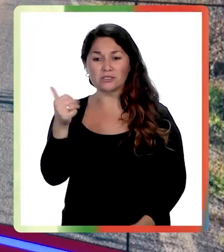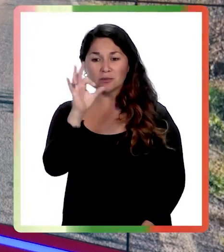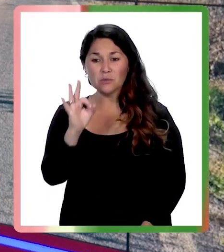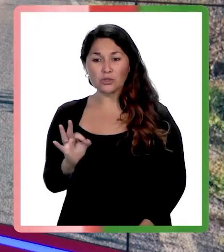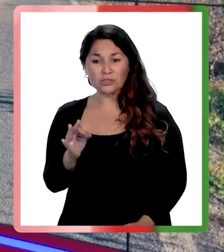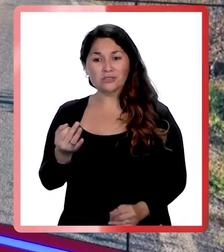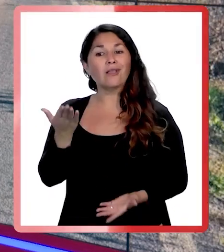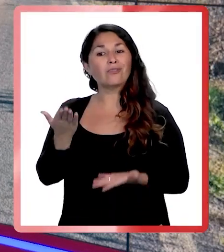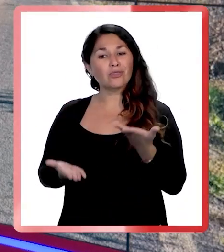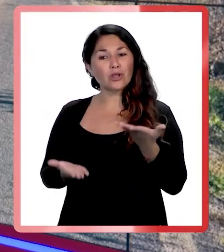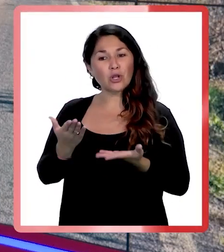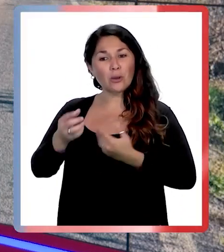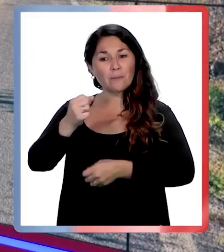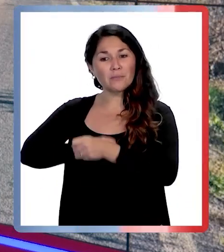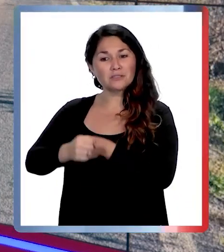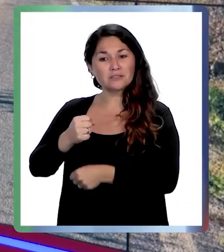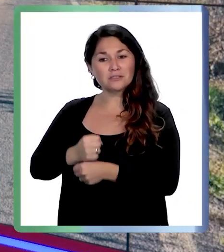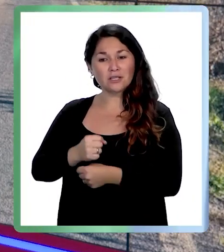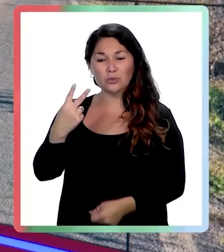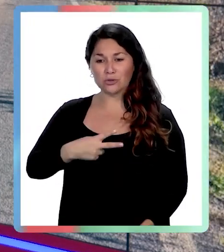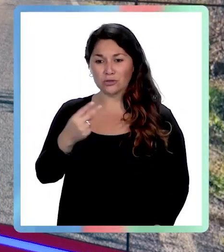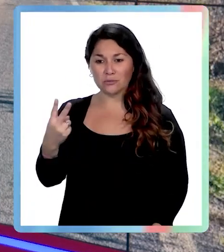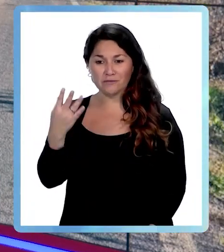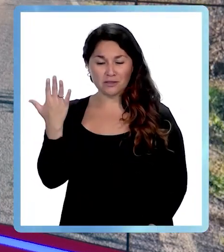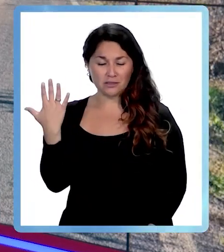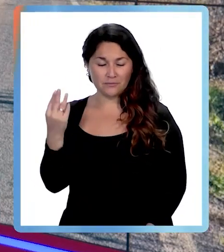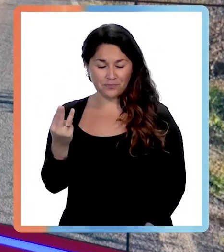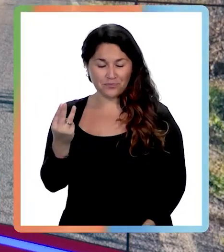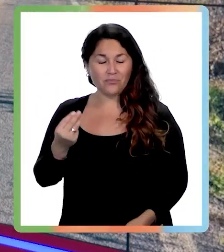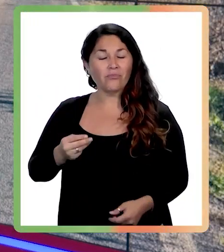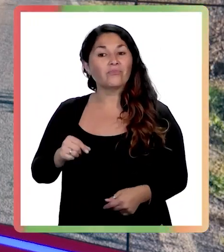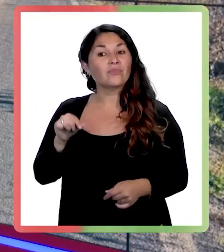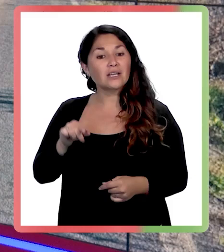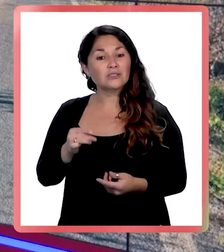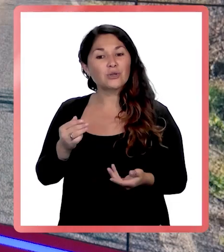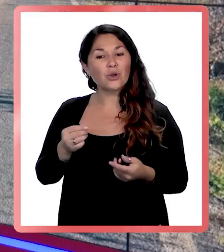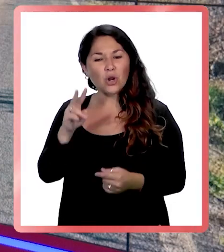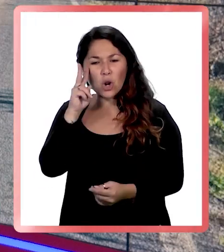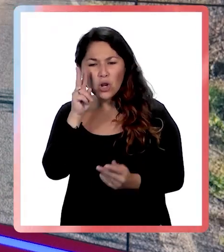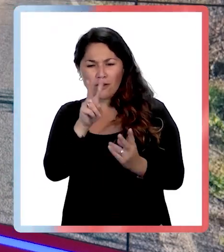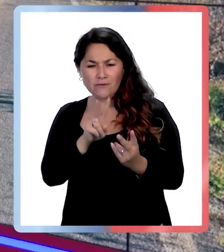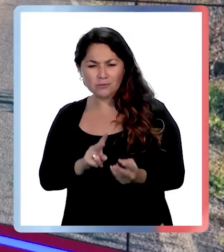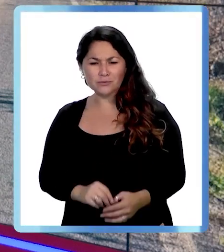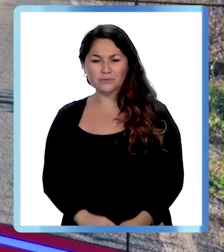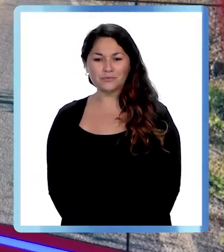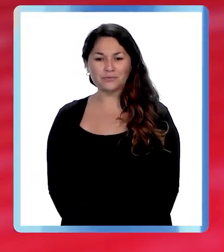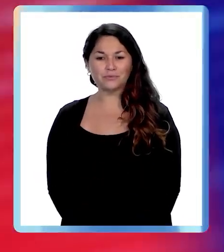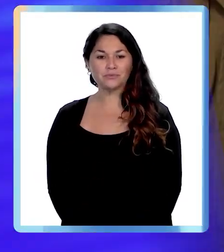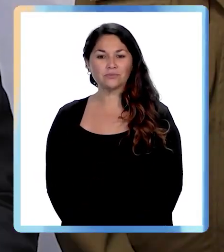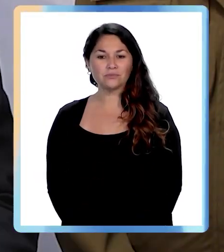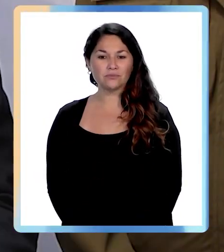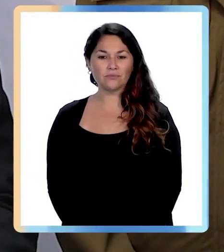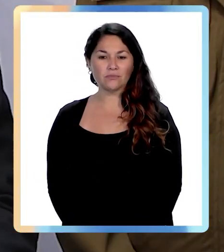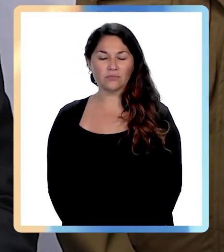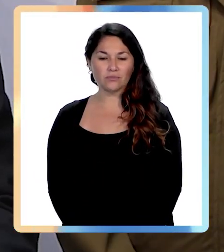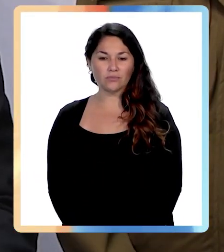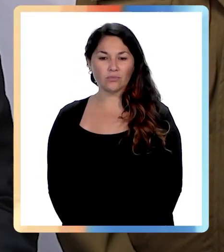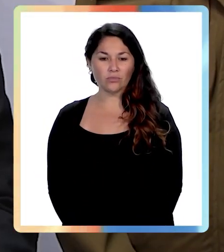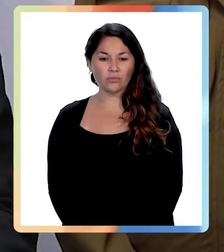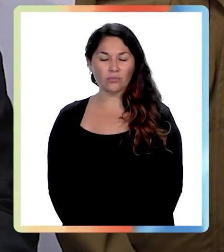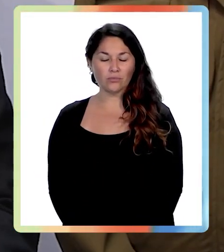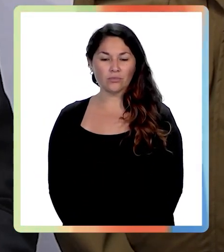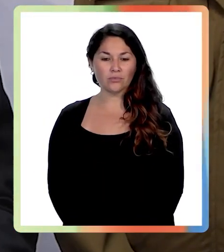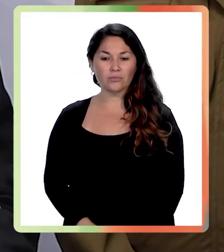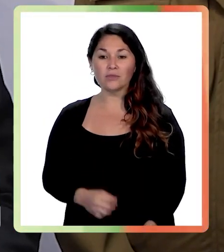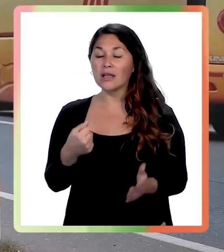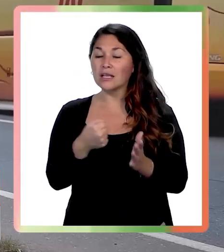46% respecto al año 2023. Los detalles los revisamos en Universidad Autónoma Televisión. Luego